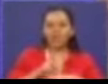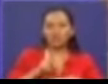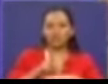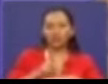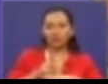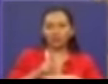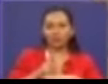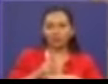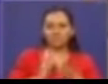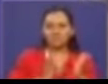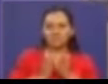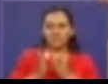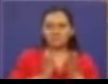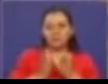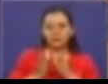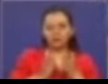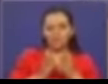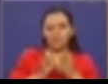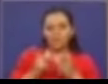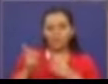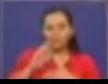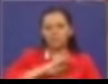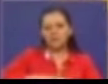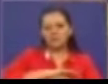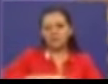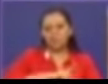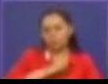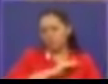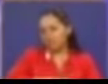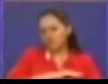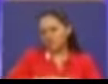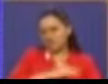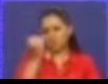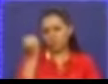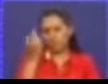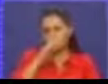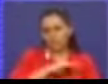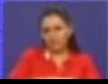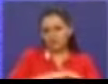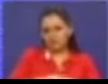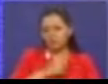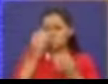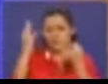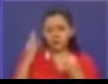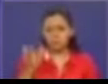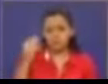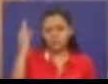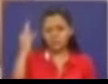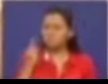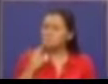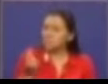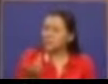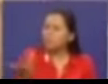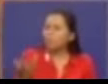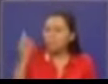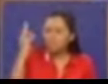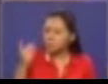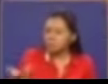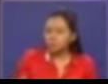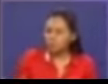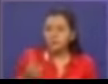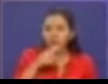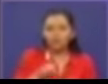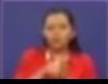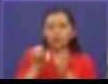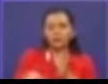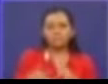Inteligencia normalmente era un militar en servicio pasivo, pero les insisto, ni siquiera tenían presupuesto. ¿Cómo se financiaban? Con las